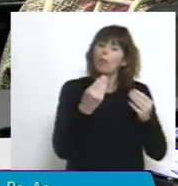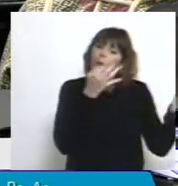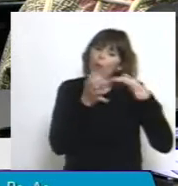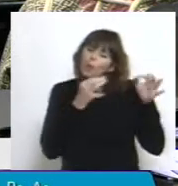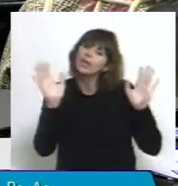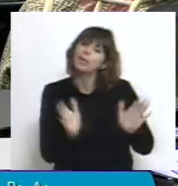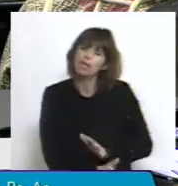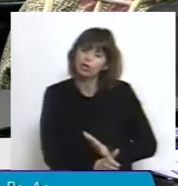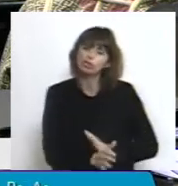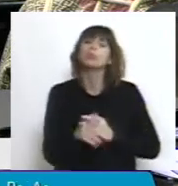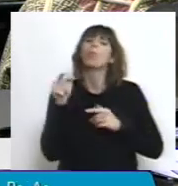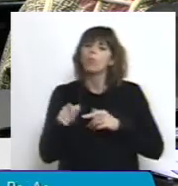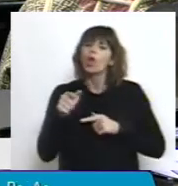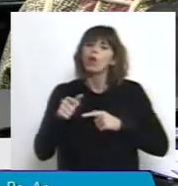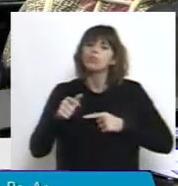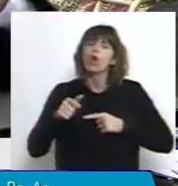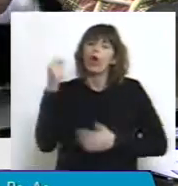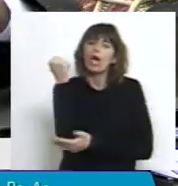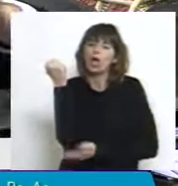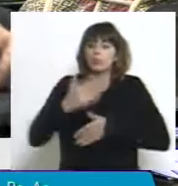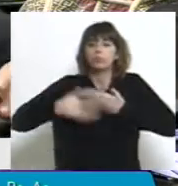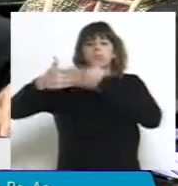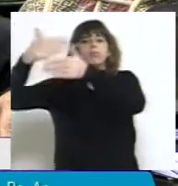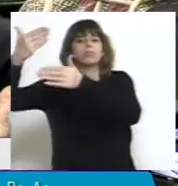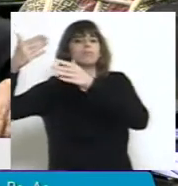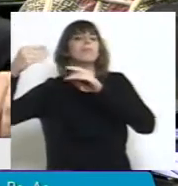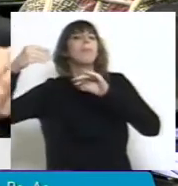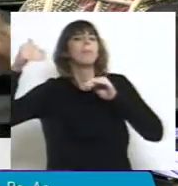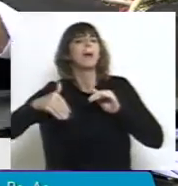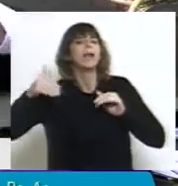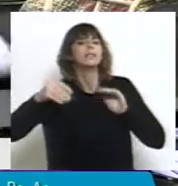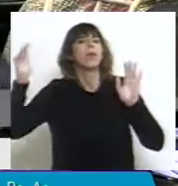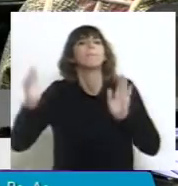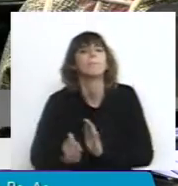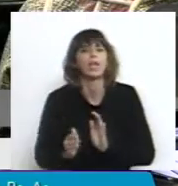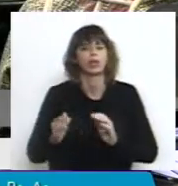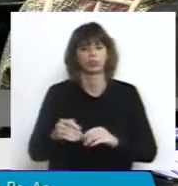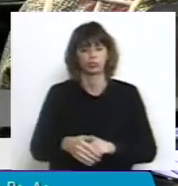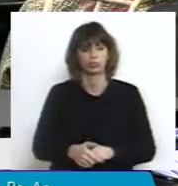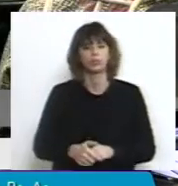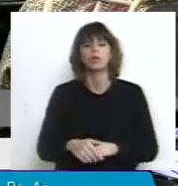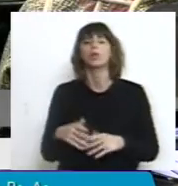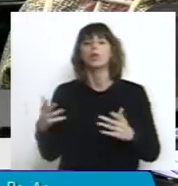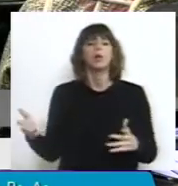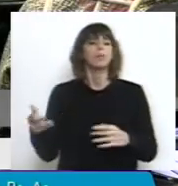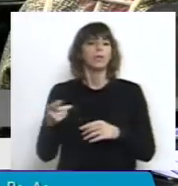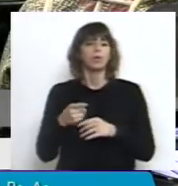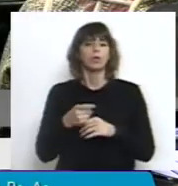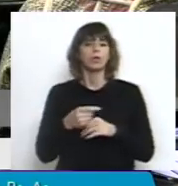menor en todos estos años. Ahora bien, si el gobierno se negó